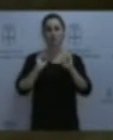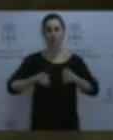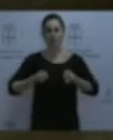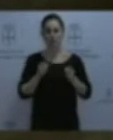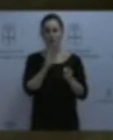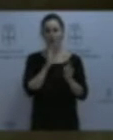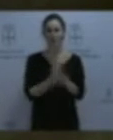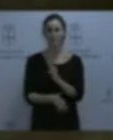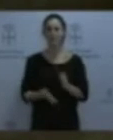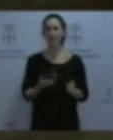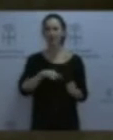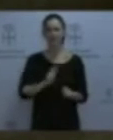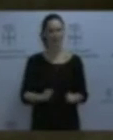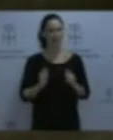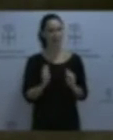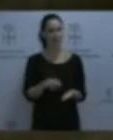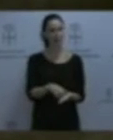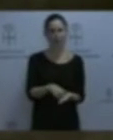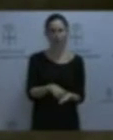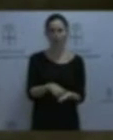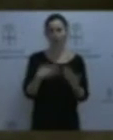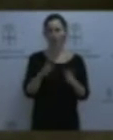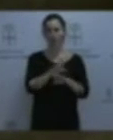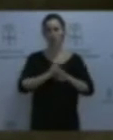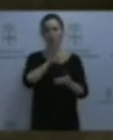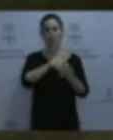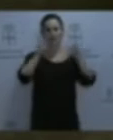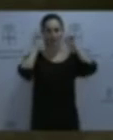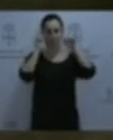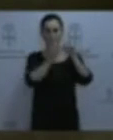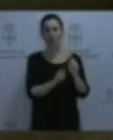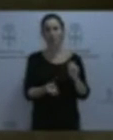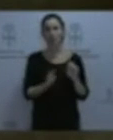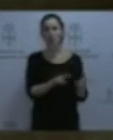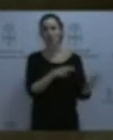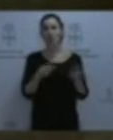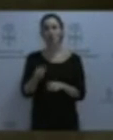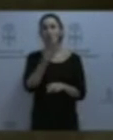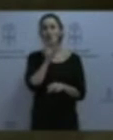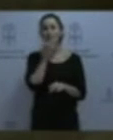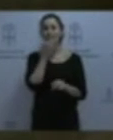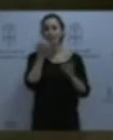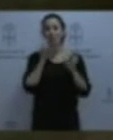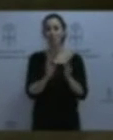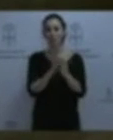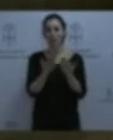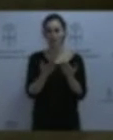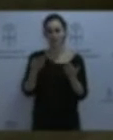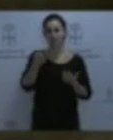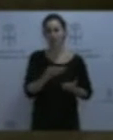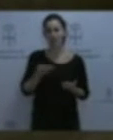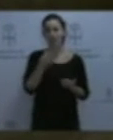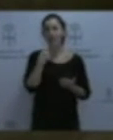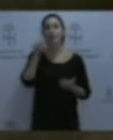nos surge una duda, que sería cómo actuaría la Consejería de Educación de Asturias si un libro de biología dijera, por ejemplo, que la